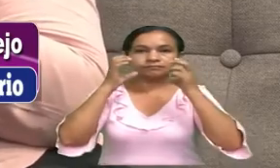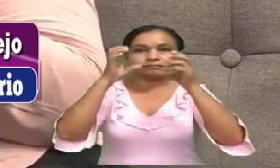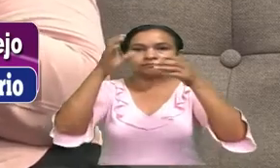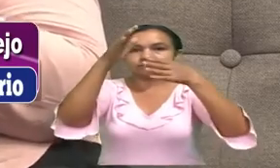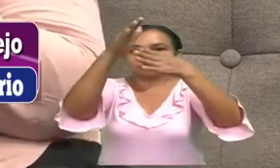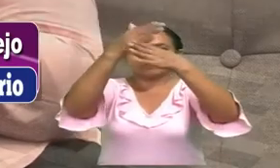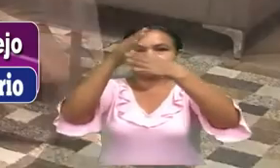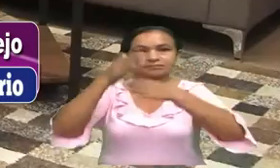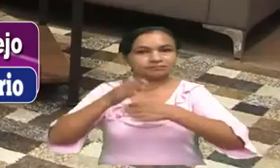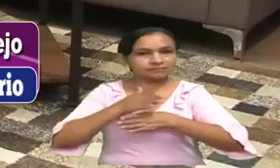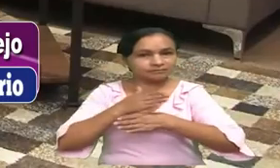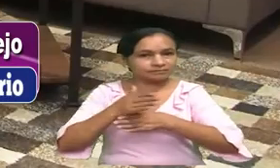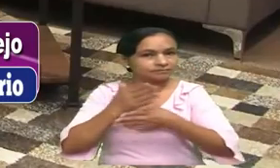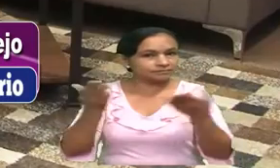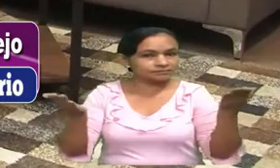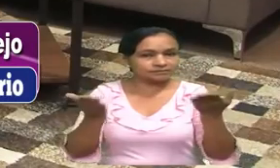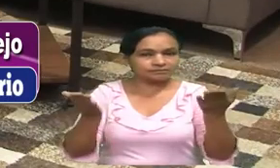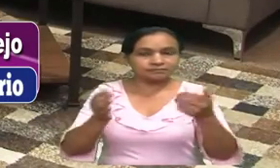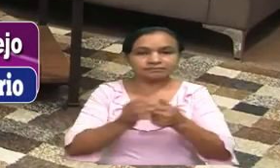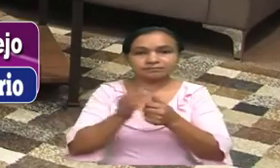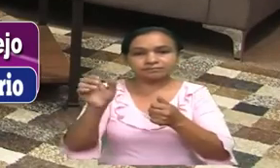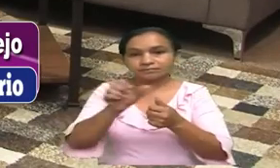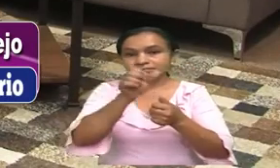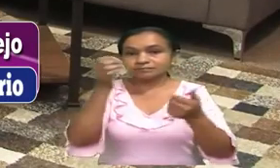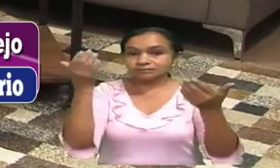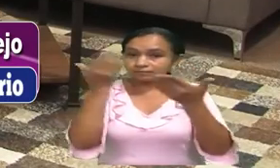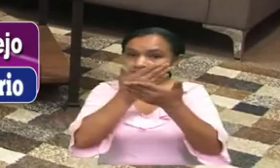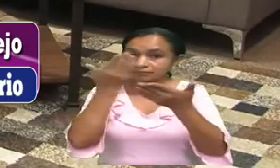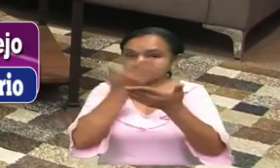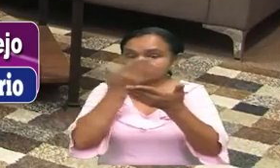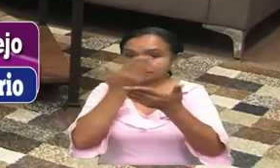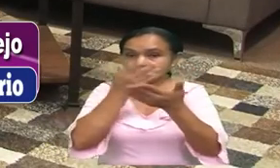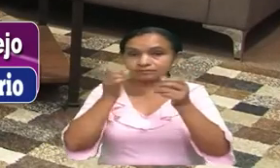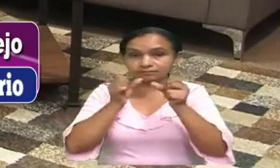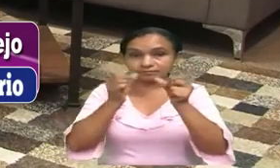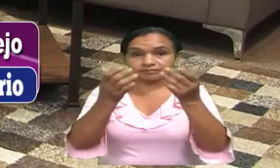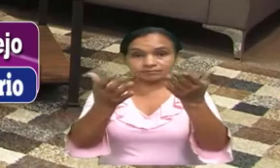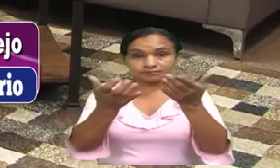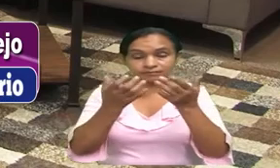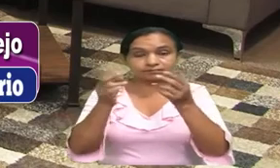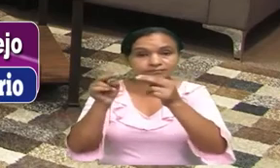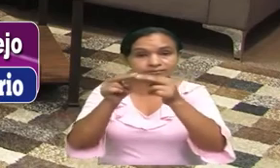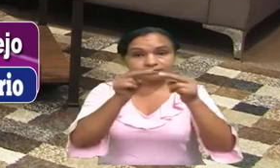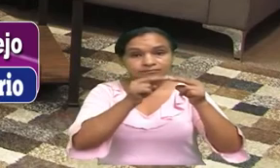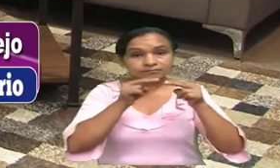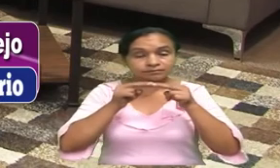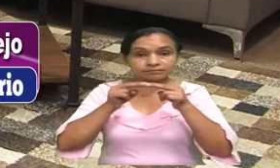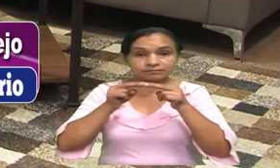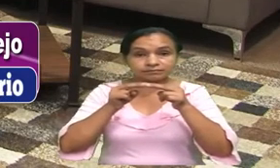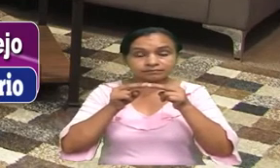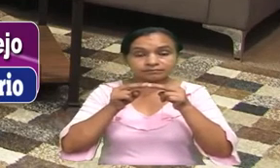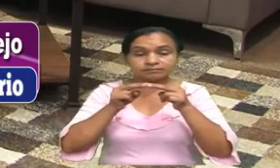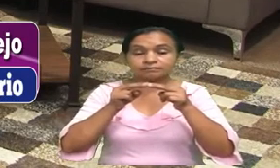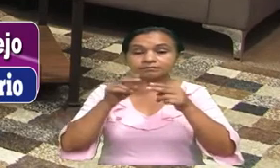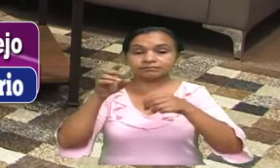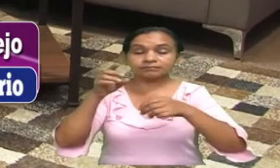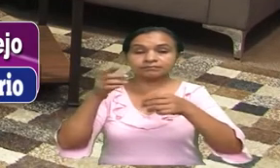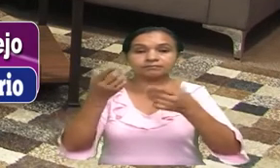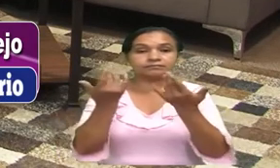Ajá. Y otra carrera que también se está tratando de armonizar es la carrera de ciencias